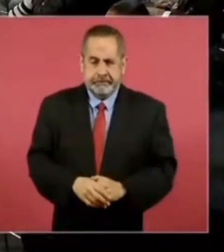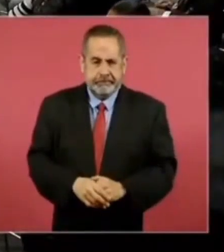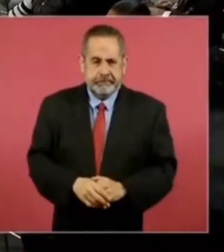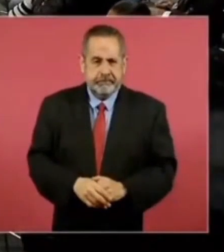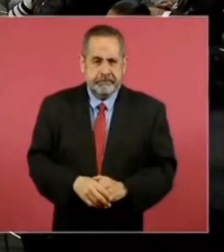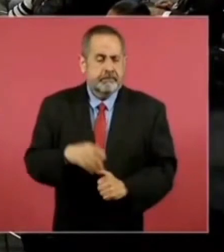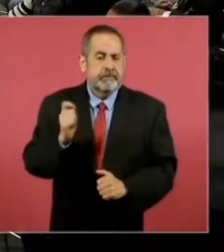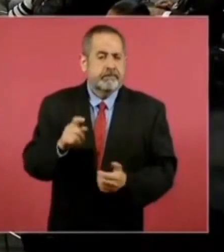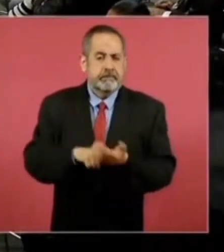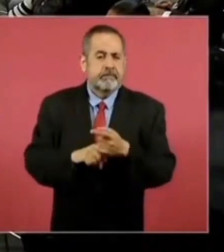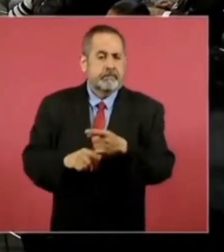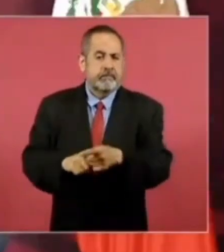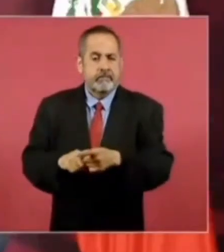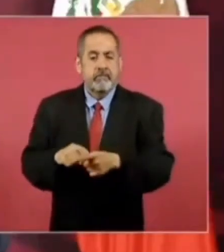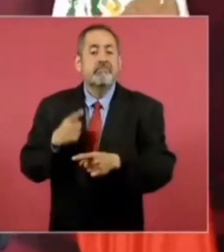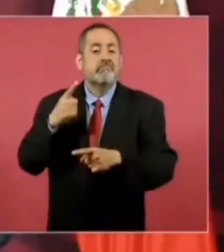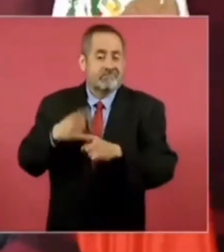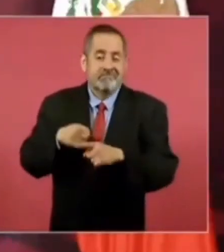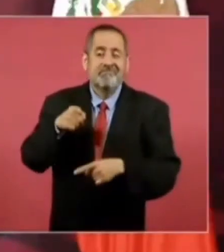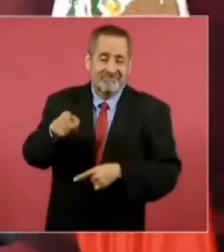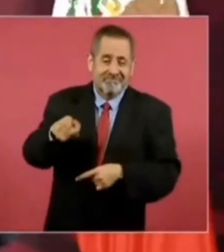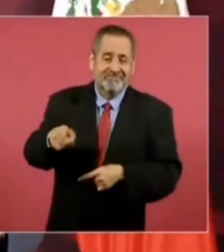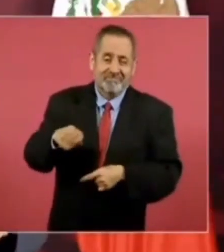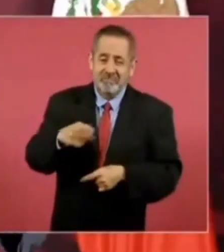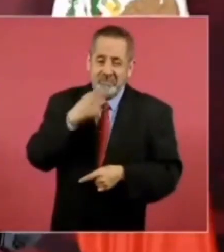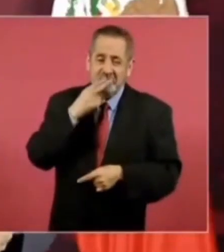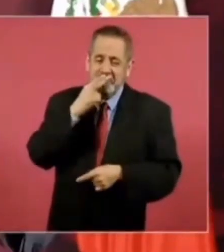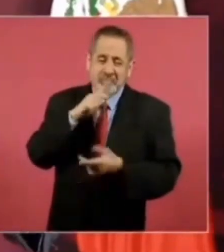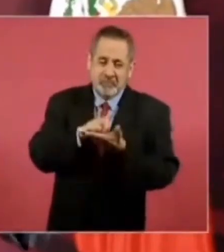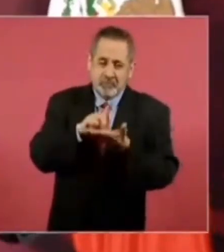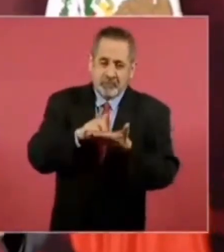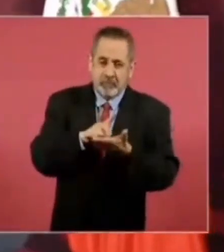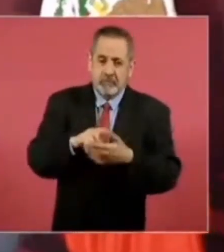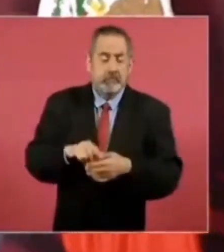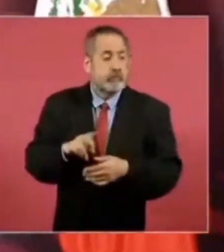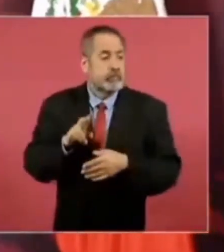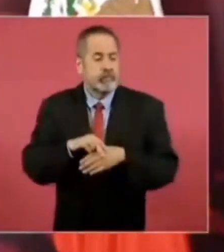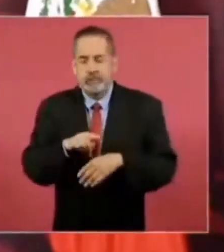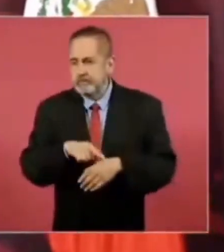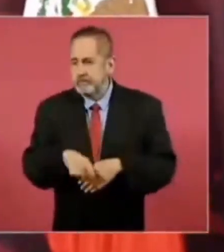fue por el consumo, porque le fueron a comprar